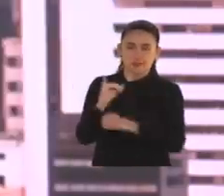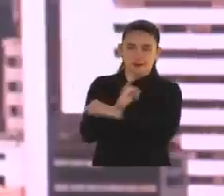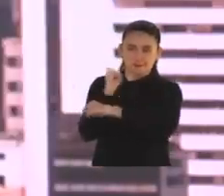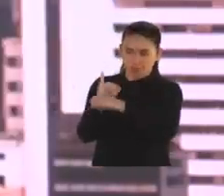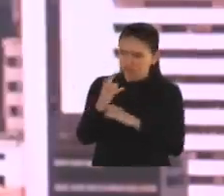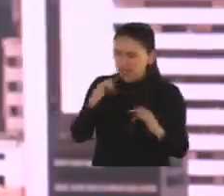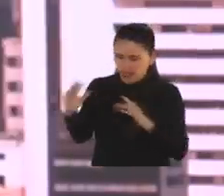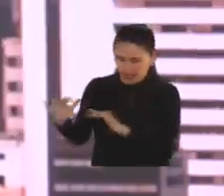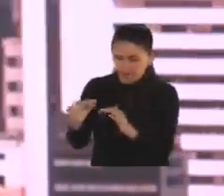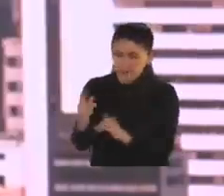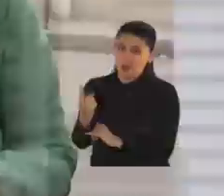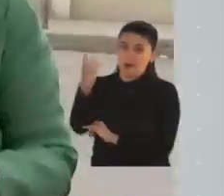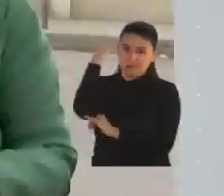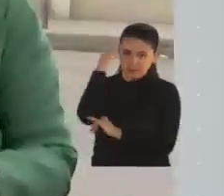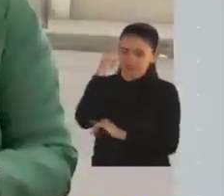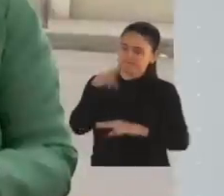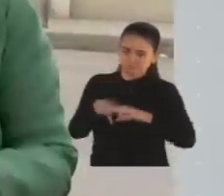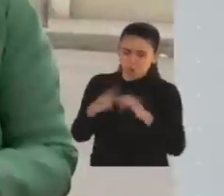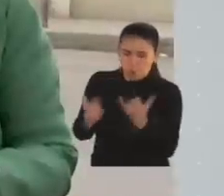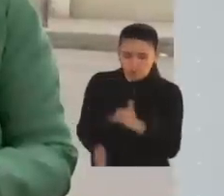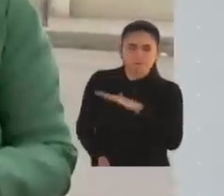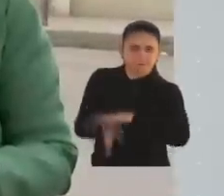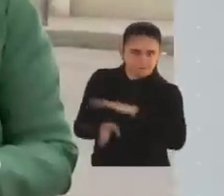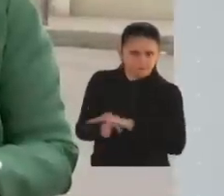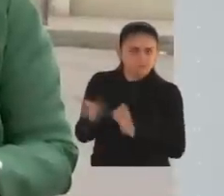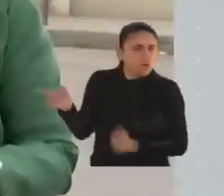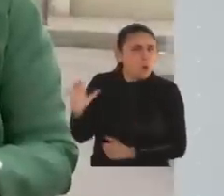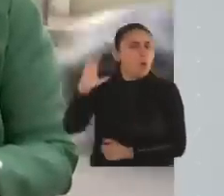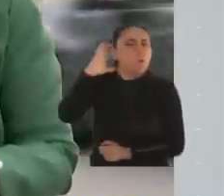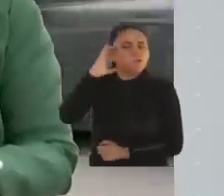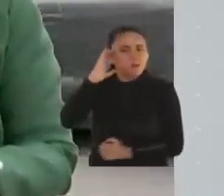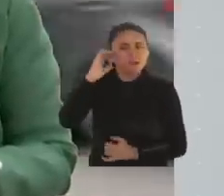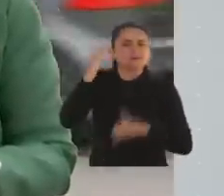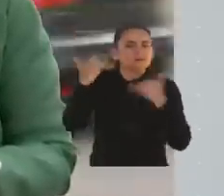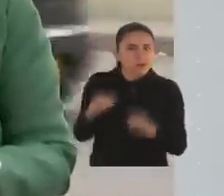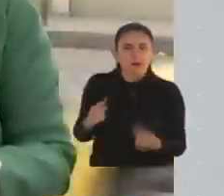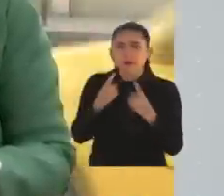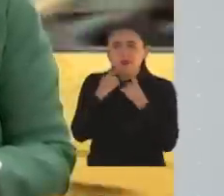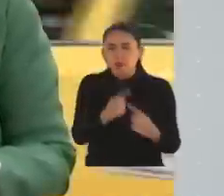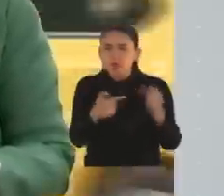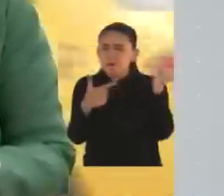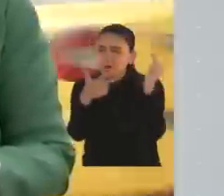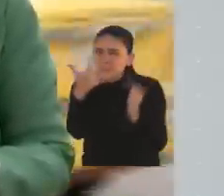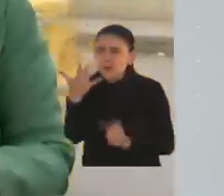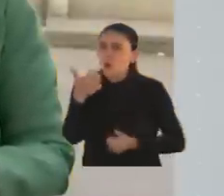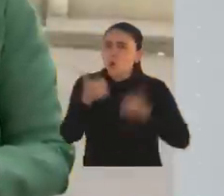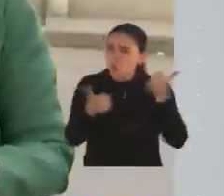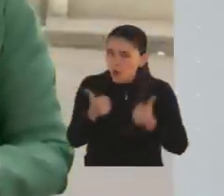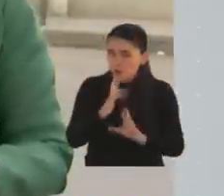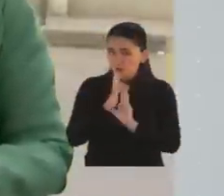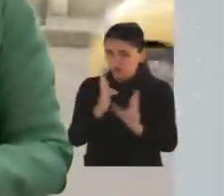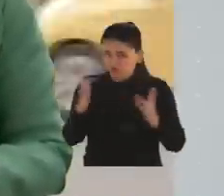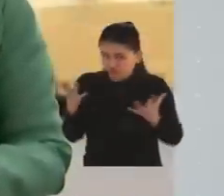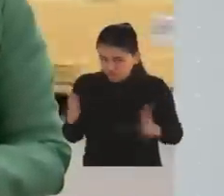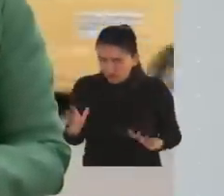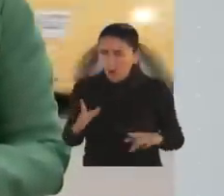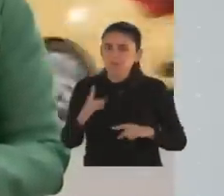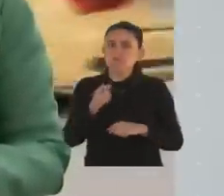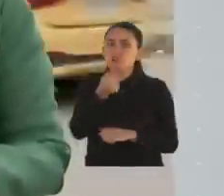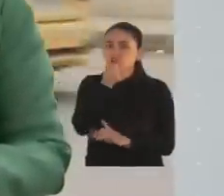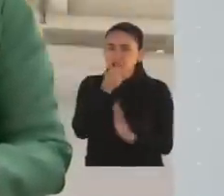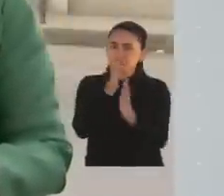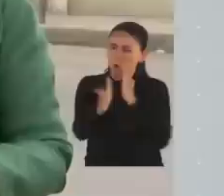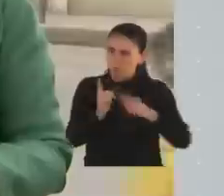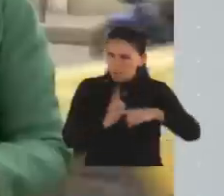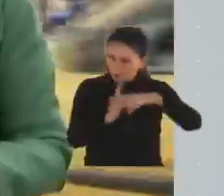comenzó y se reanudó esta mañana. Pilar López, ¿qué se ha dicho en esta reunión y ya hay conclusiones? Porque también hay noticias alentadoras con